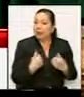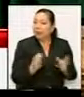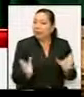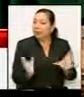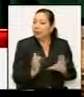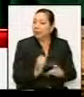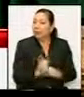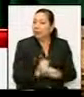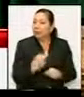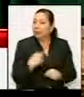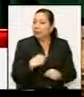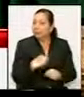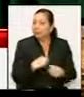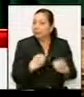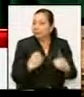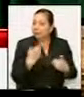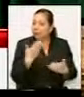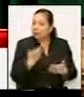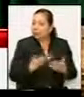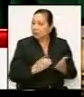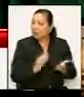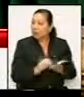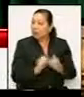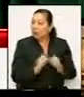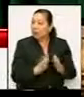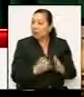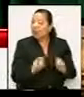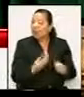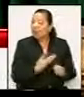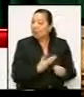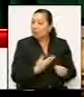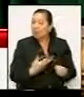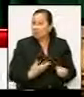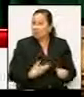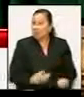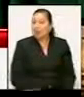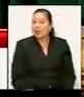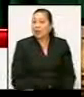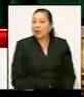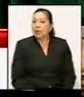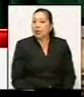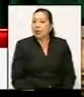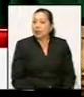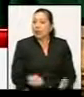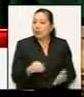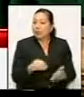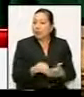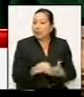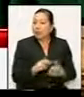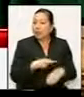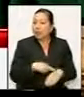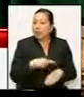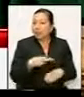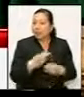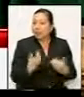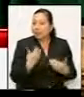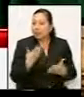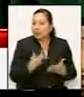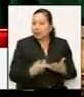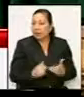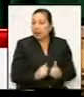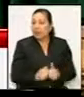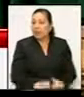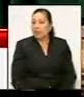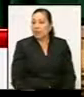concreta. Nosotros tenemos que saber claramente, como gobierno nacional, cuáles son las prioridades de la región. Tenemos que partir de